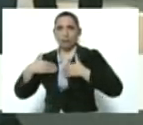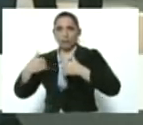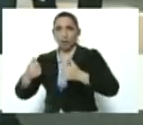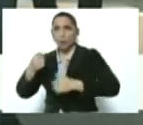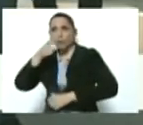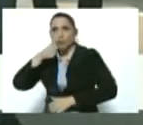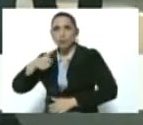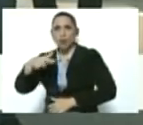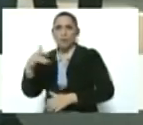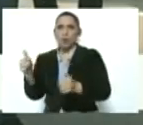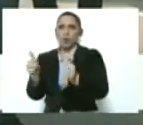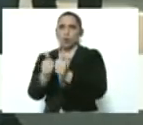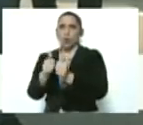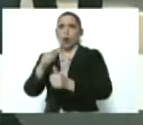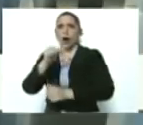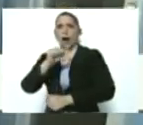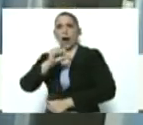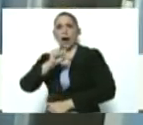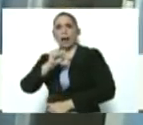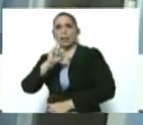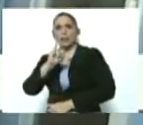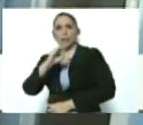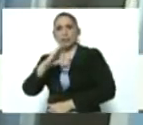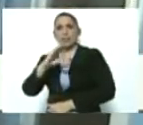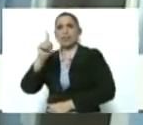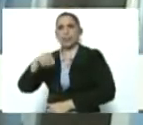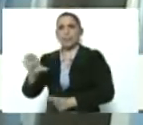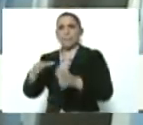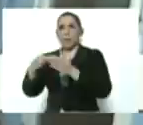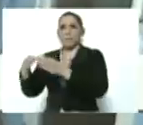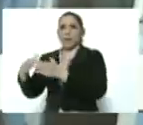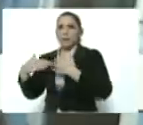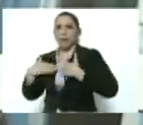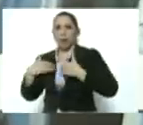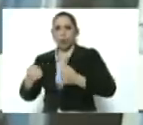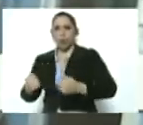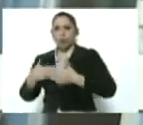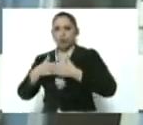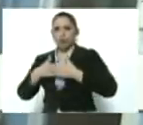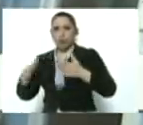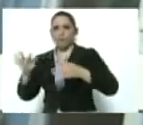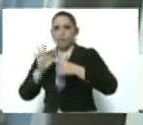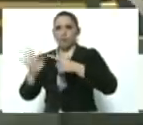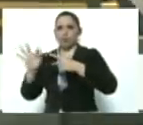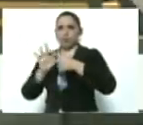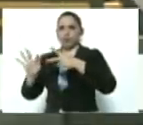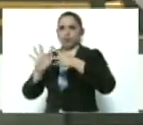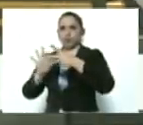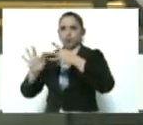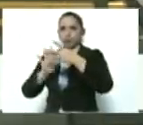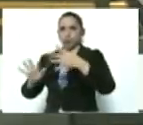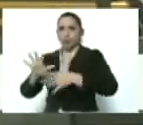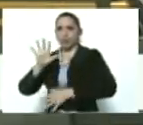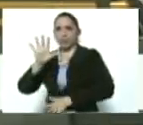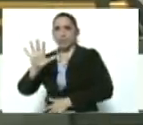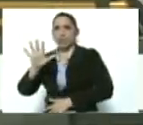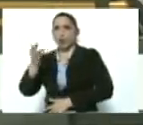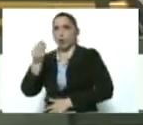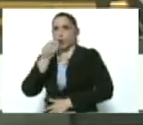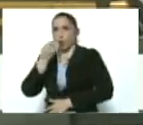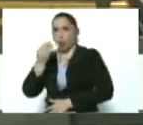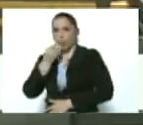con la sic como nuestras brigadas de salud garantizando al funcionamiento de cinco comedores